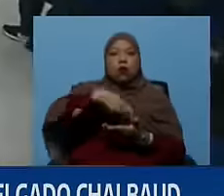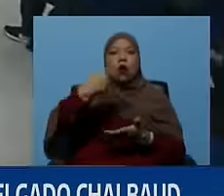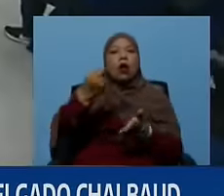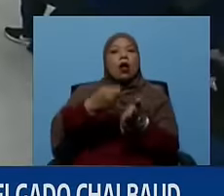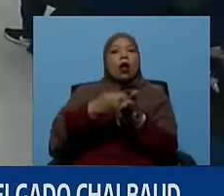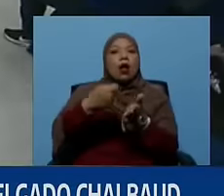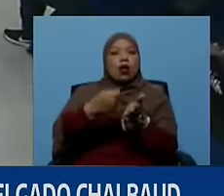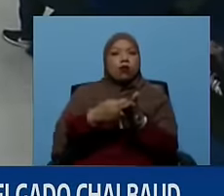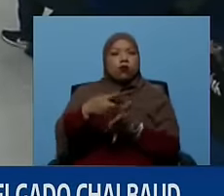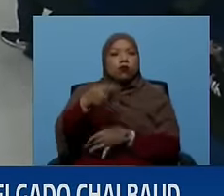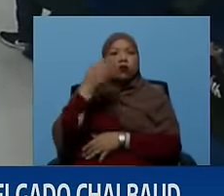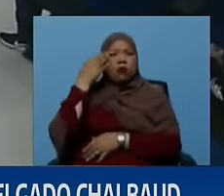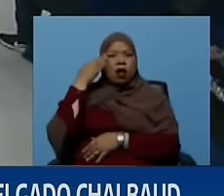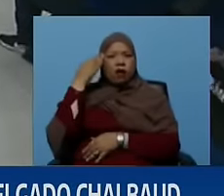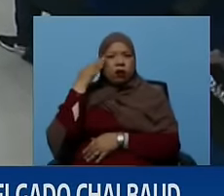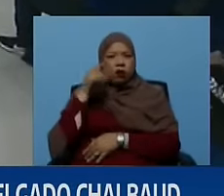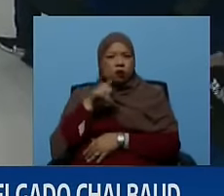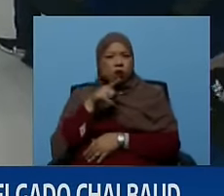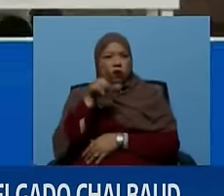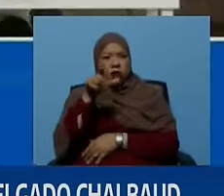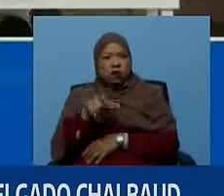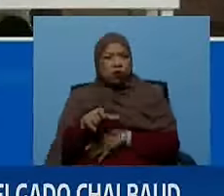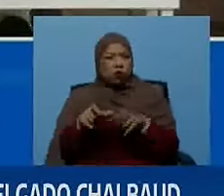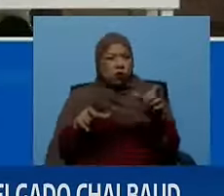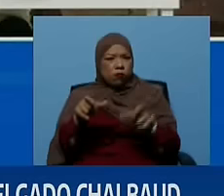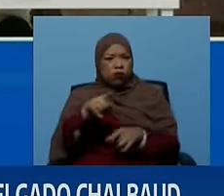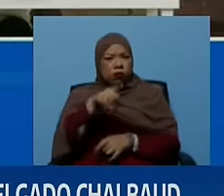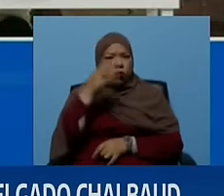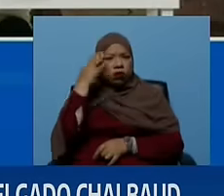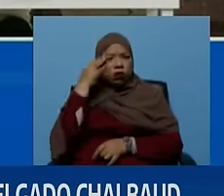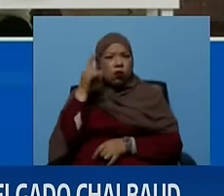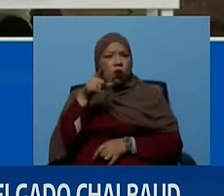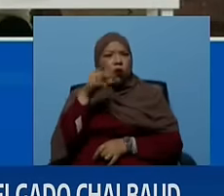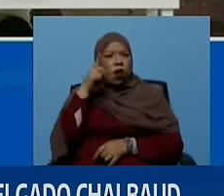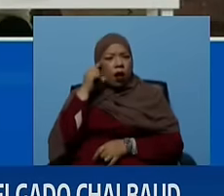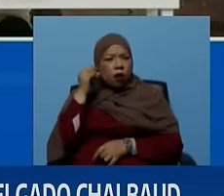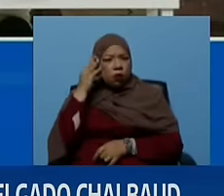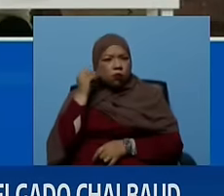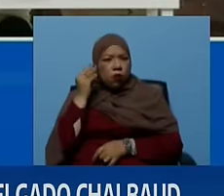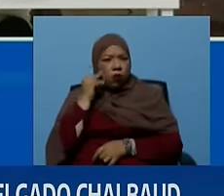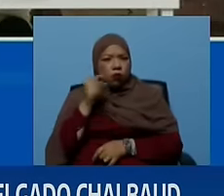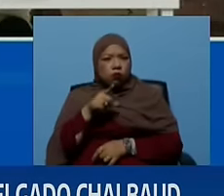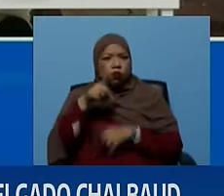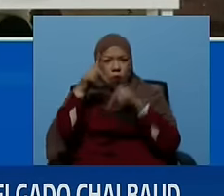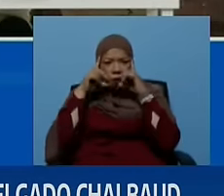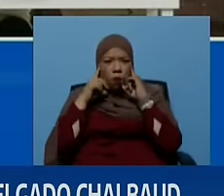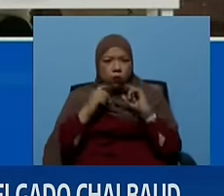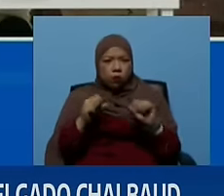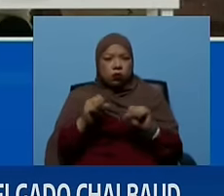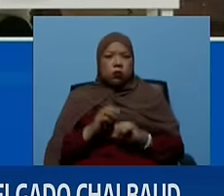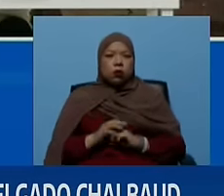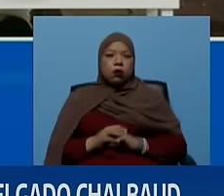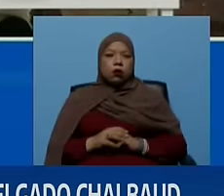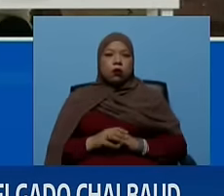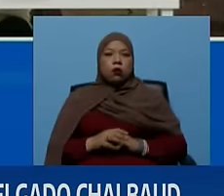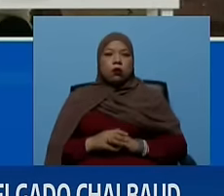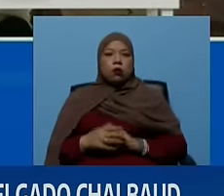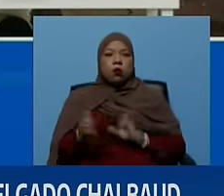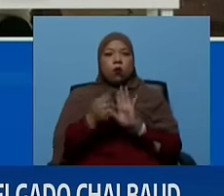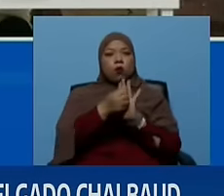Hernán larz Estrada que son expertos tú sabes cómo dieron el golpe de estado